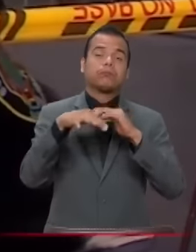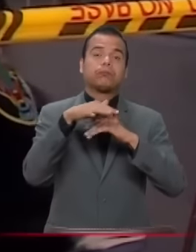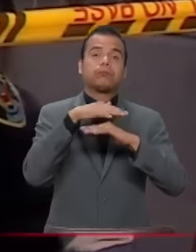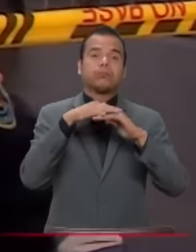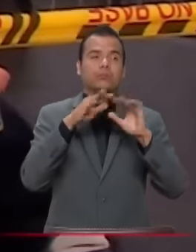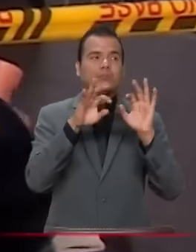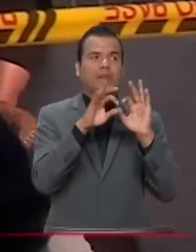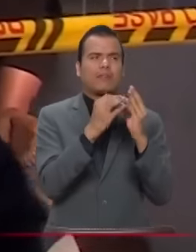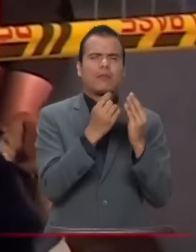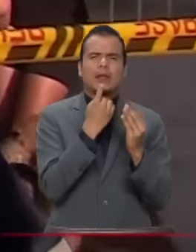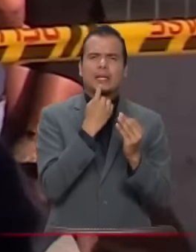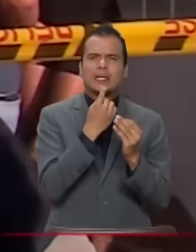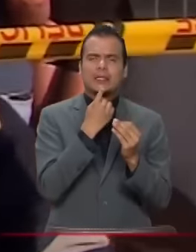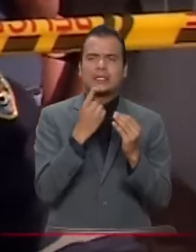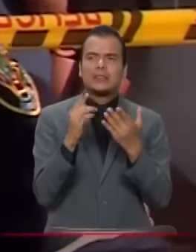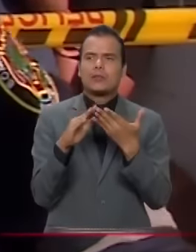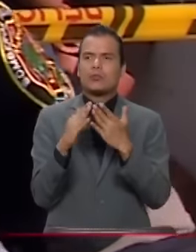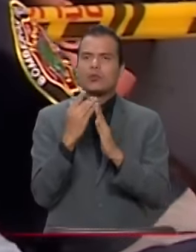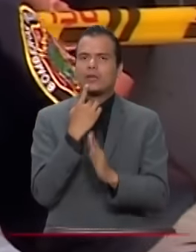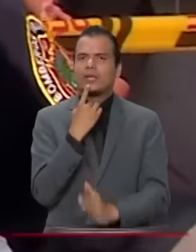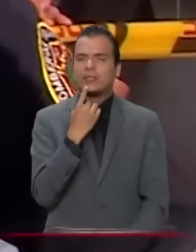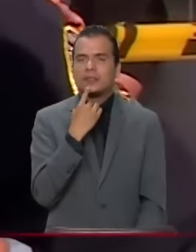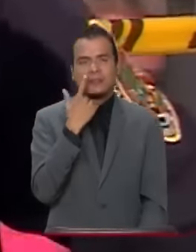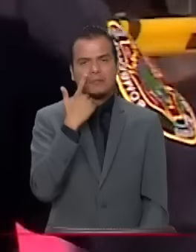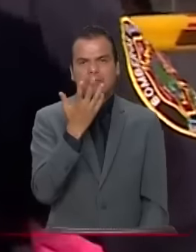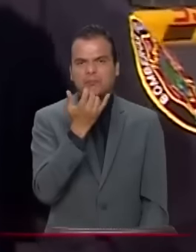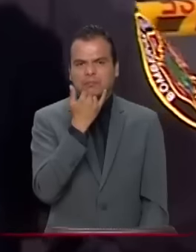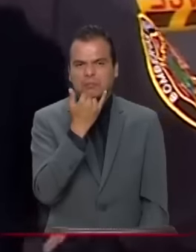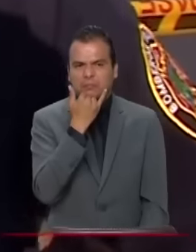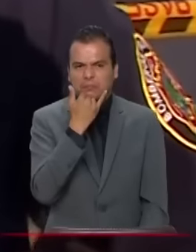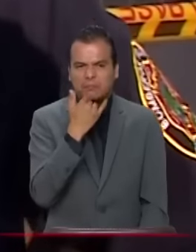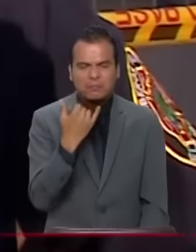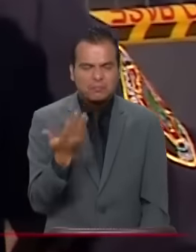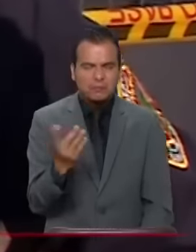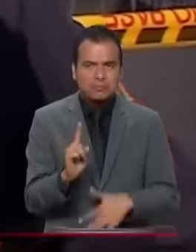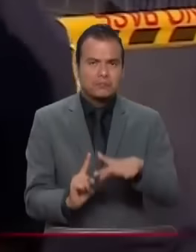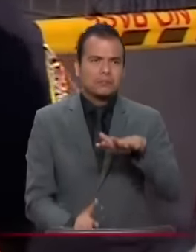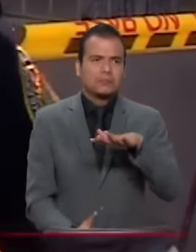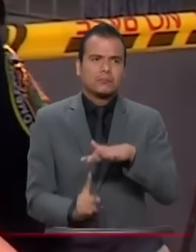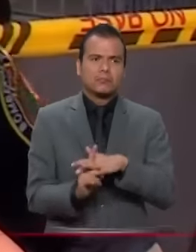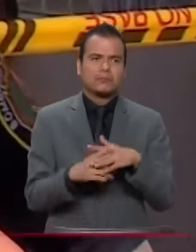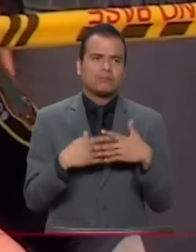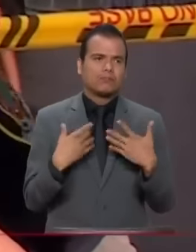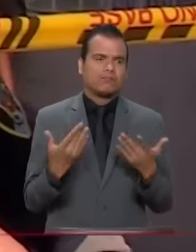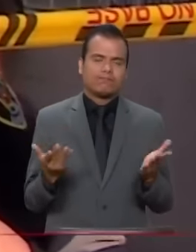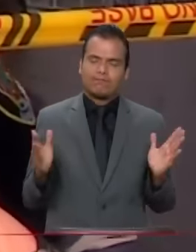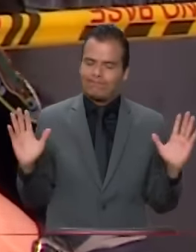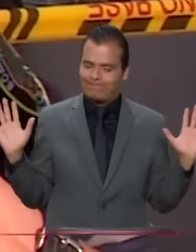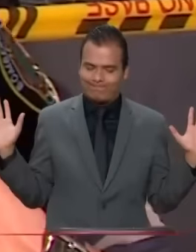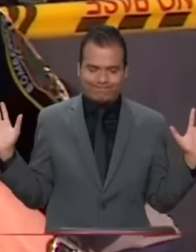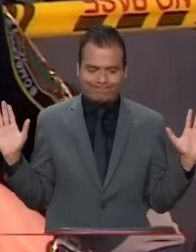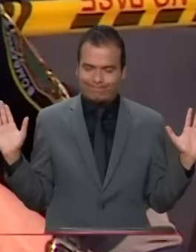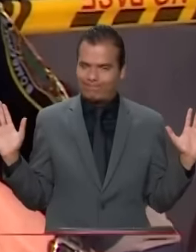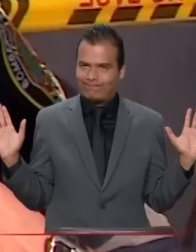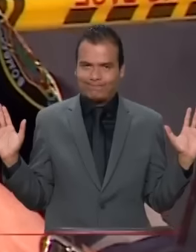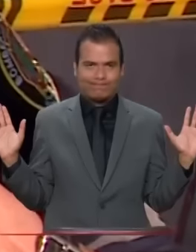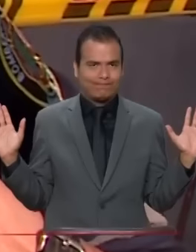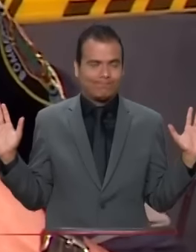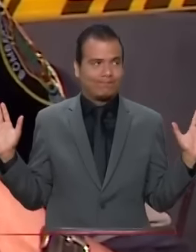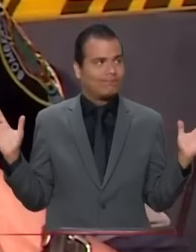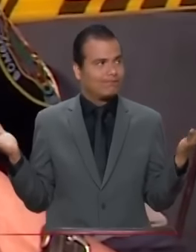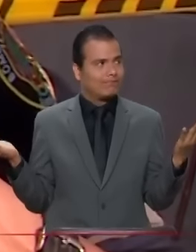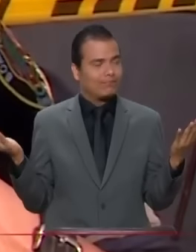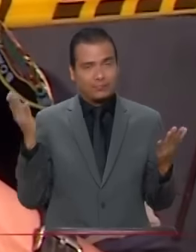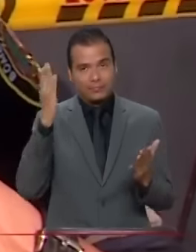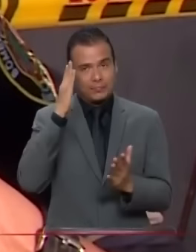dicen los familiares y los vecinos? ¿Qué presuntamente pudo dar inicio a estas llamas? No, esa información no la tenemos todavía. Pues hay que